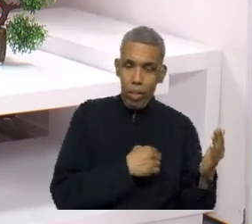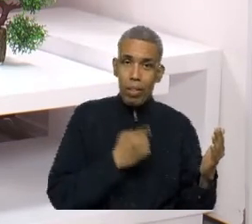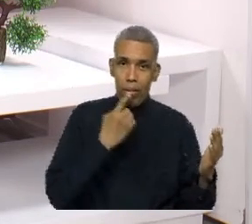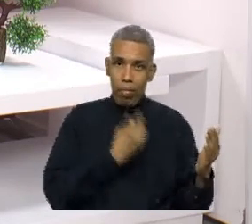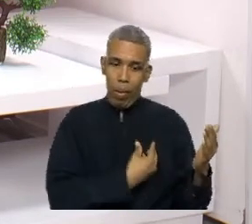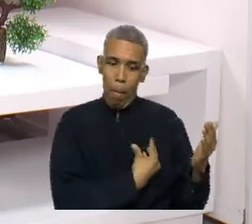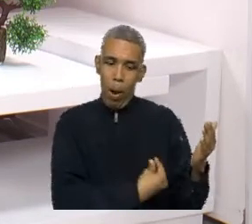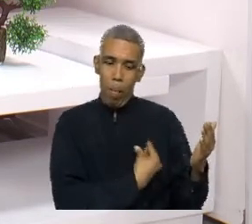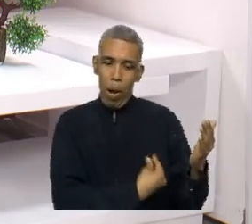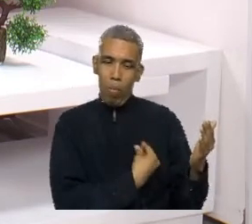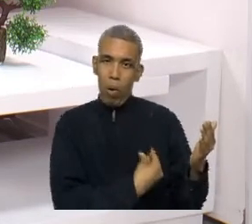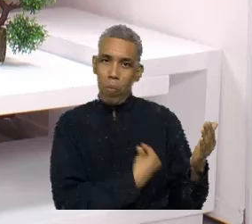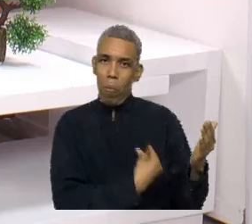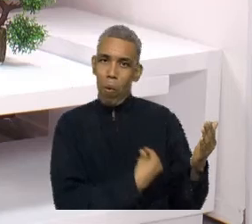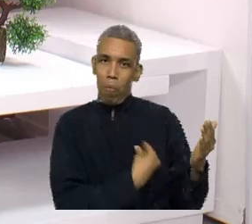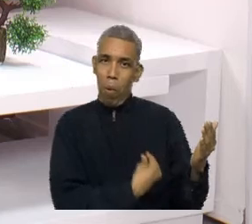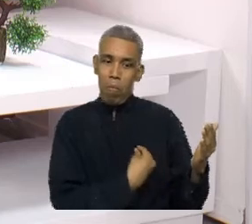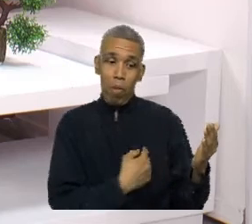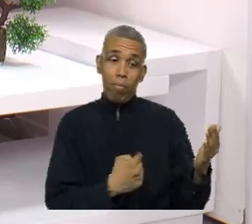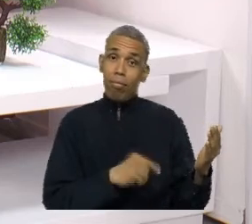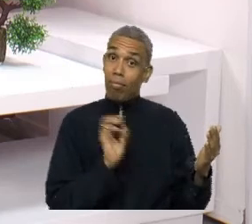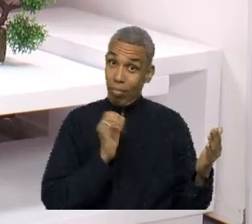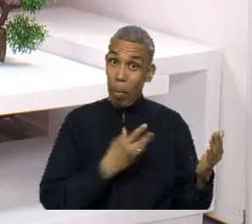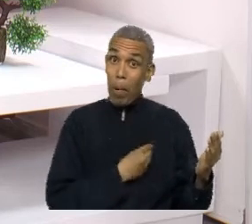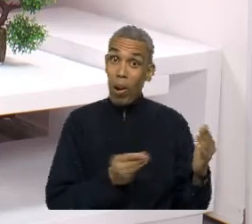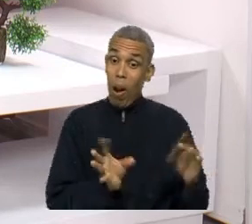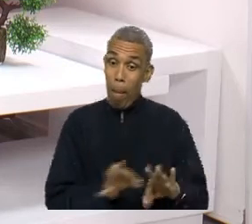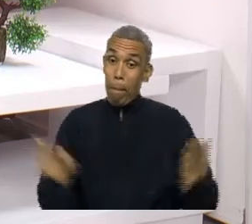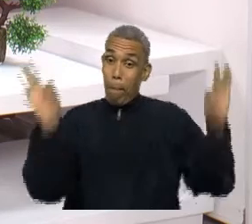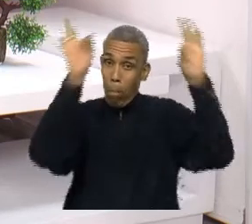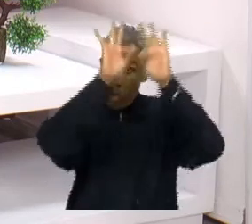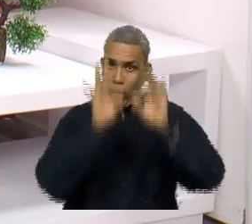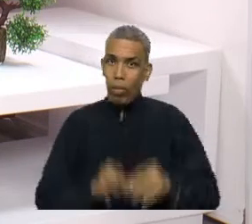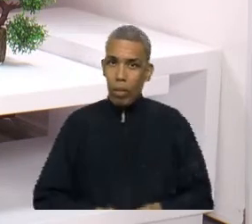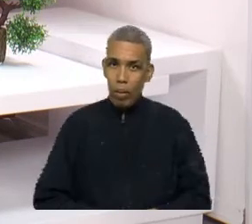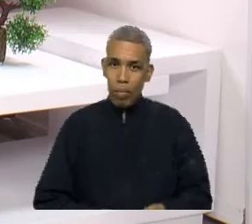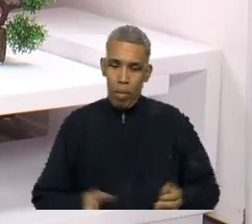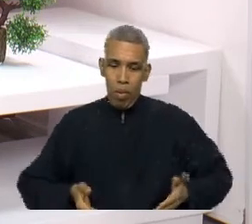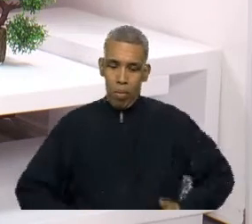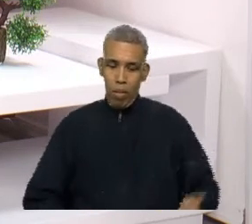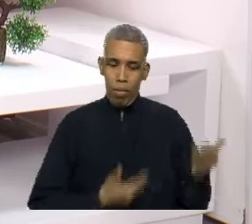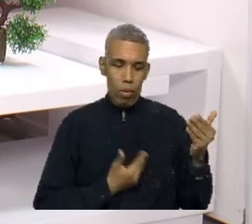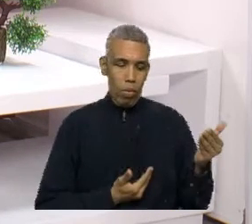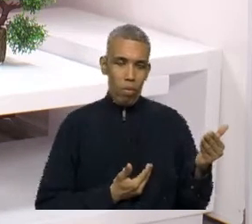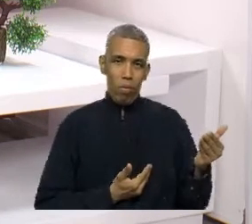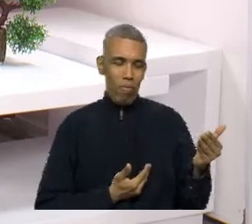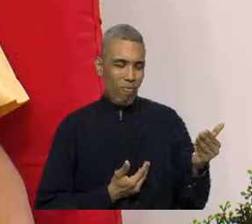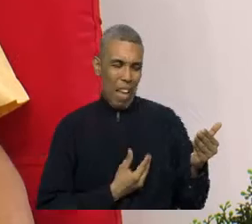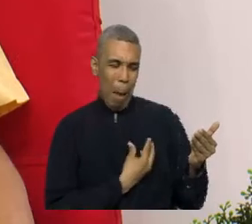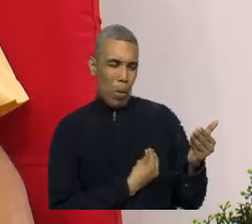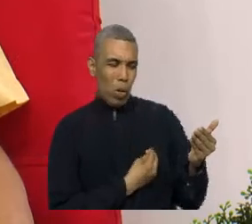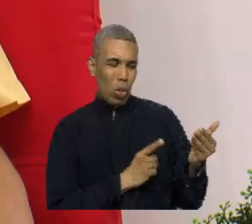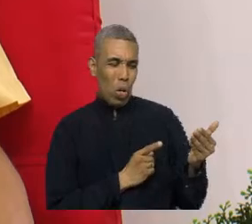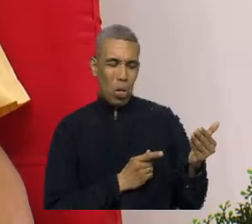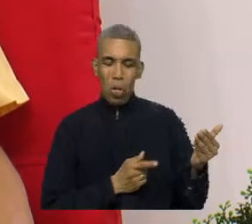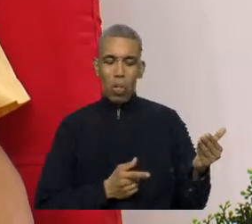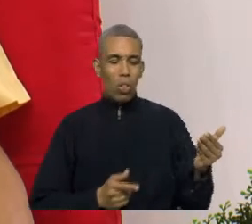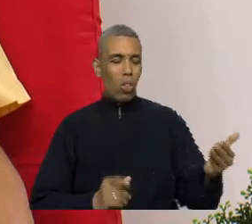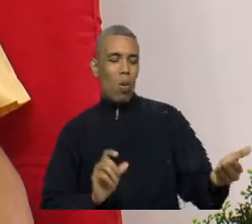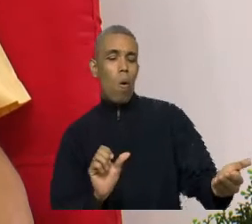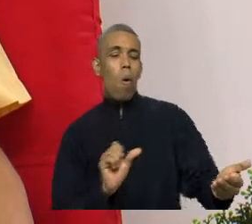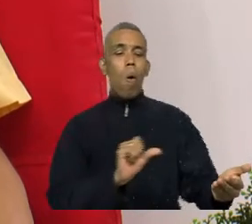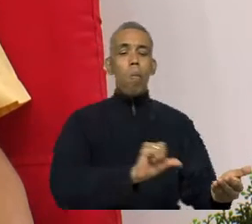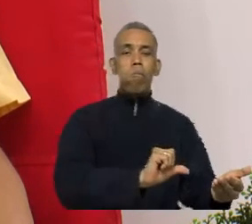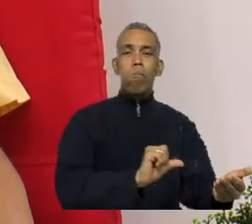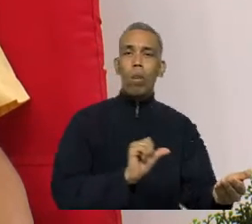Dios! Entonces, la leche materna, que va a ayudar a proteger al niño contra